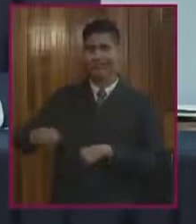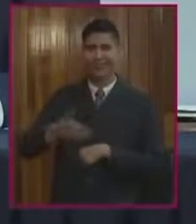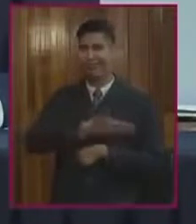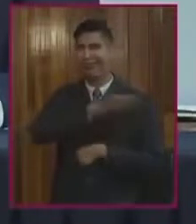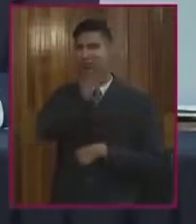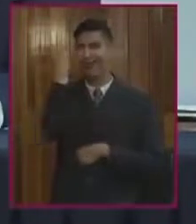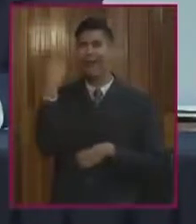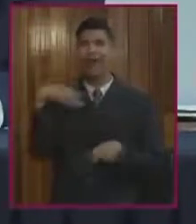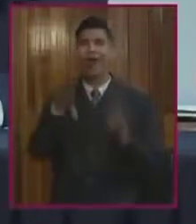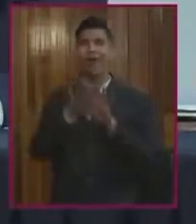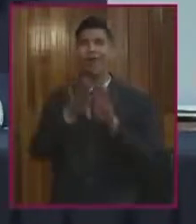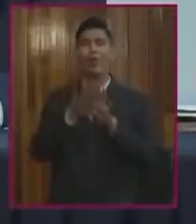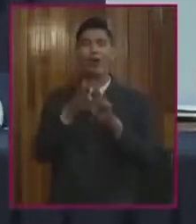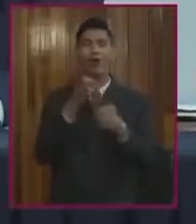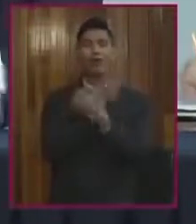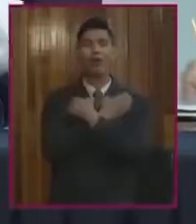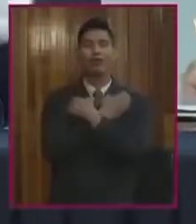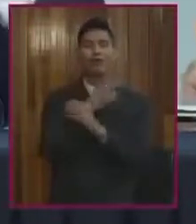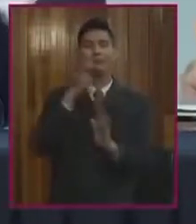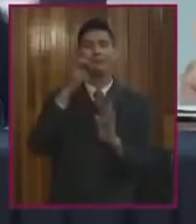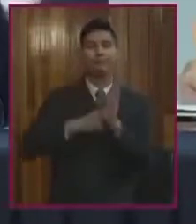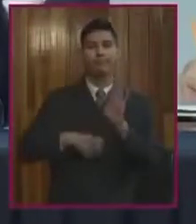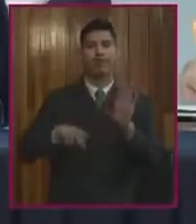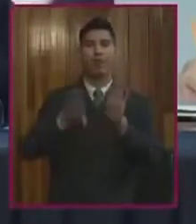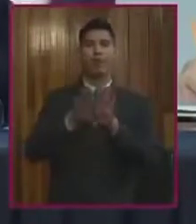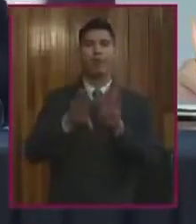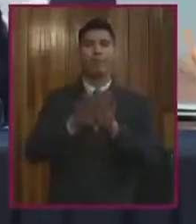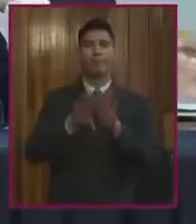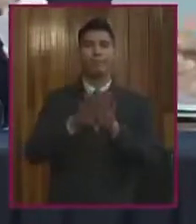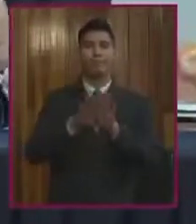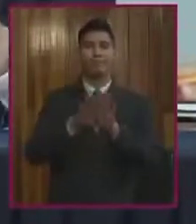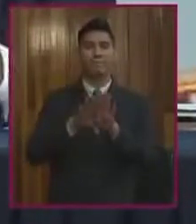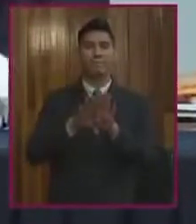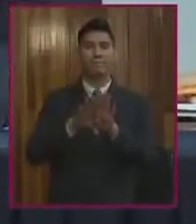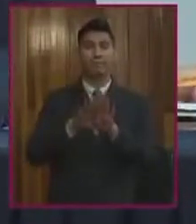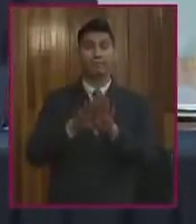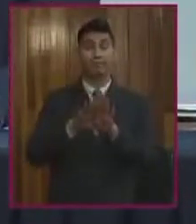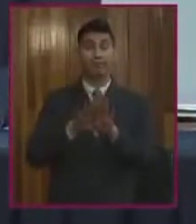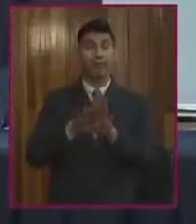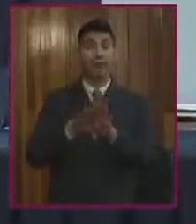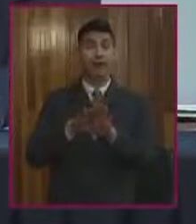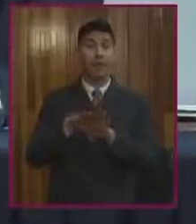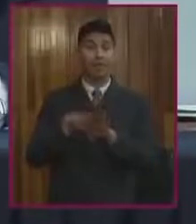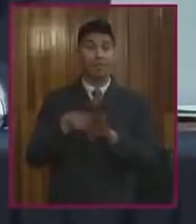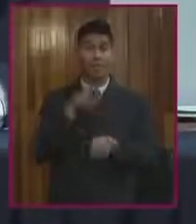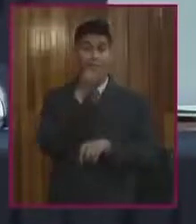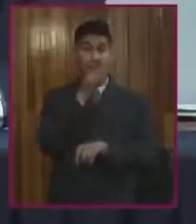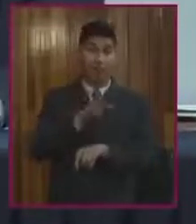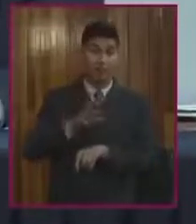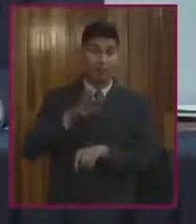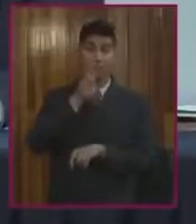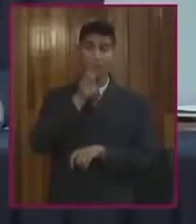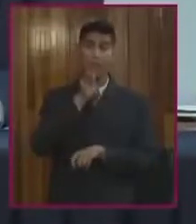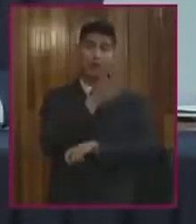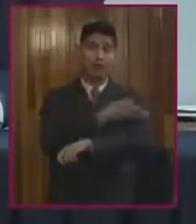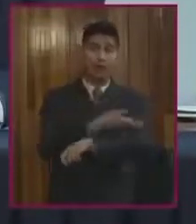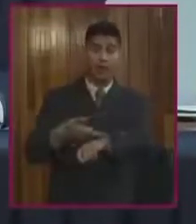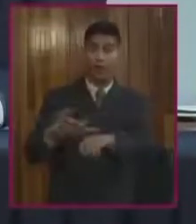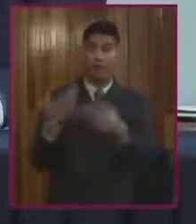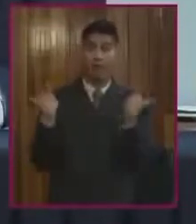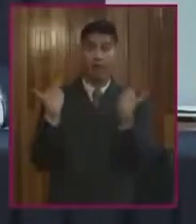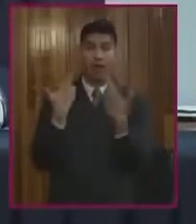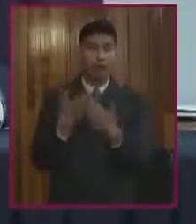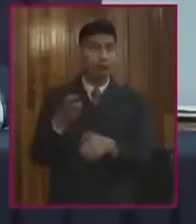los estudiantes, aún los profesores, aún con posiciones críticas, incluso ya hay declaraciones de